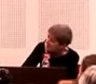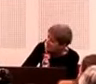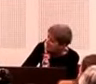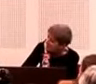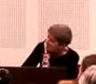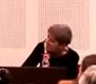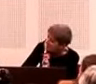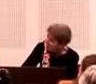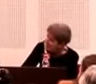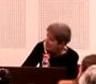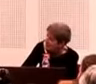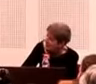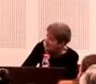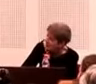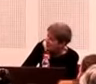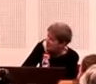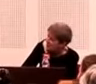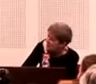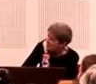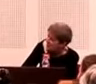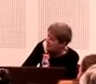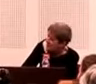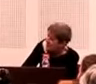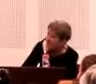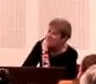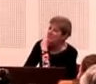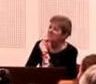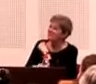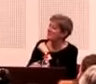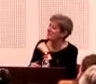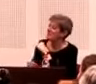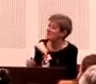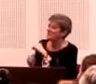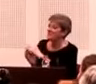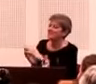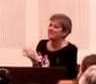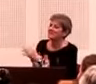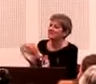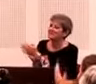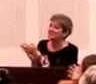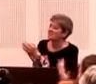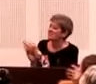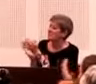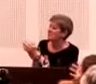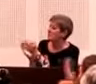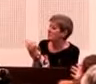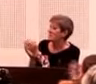No. Pues nada, ya está. No te voy a hacer pasar un mal trago.